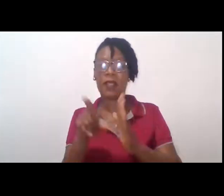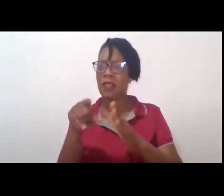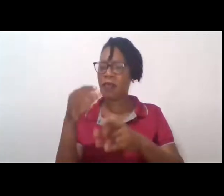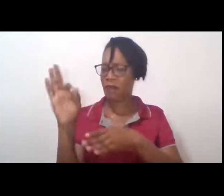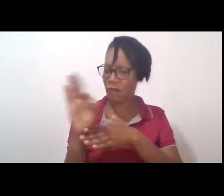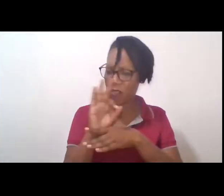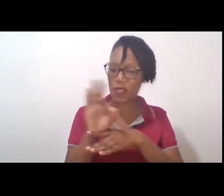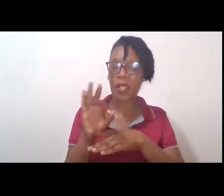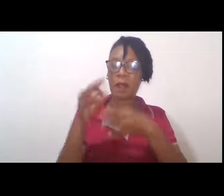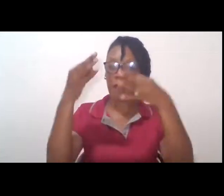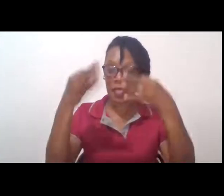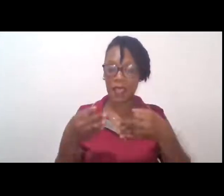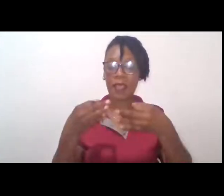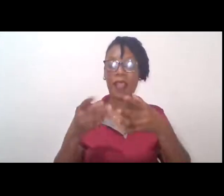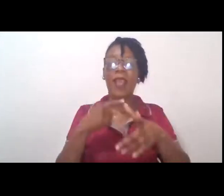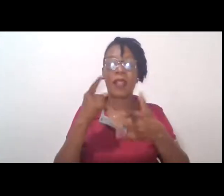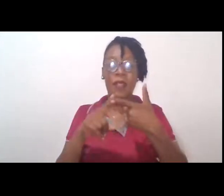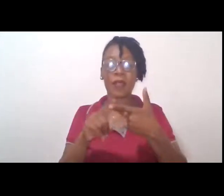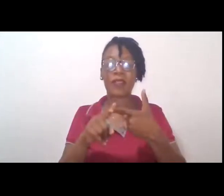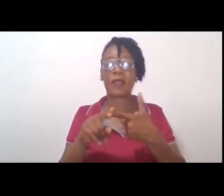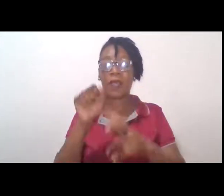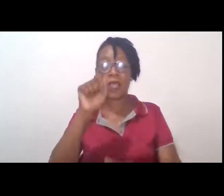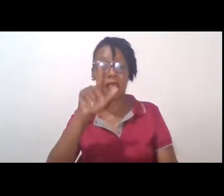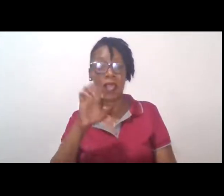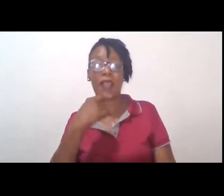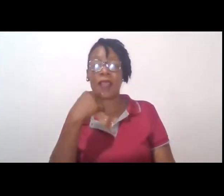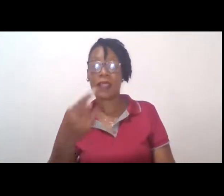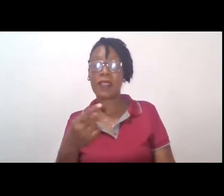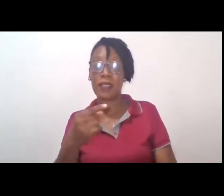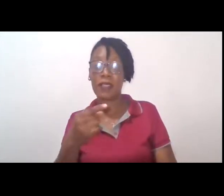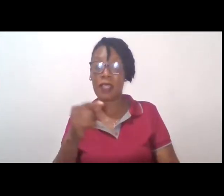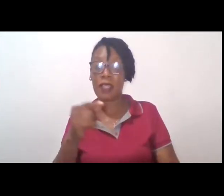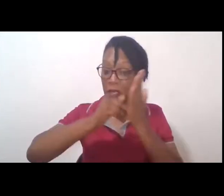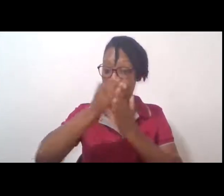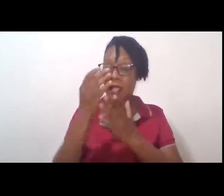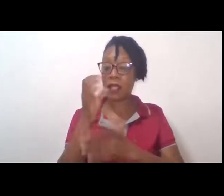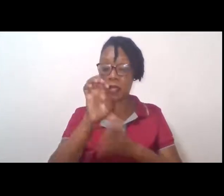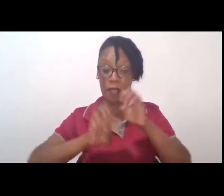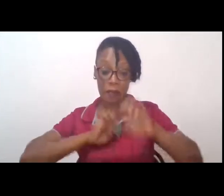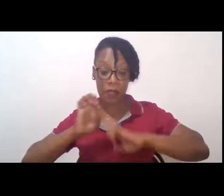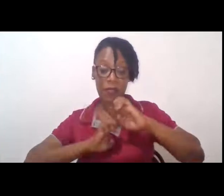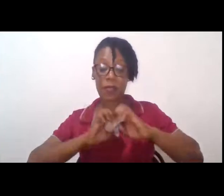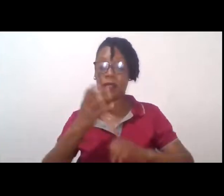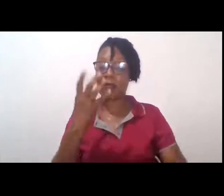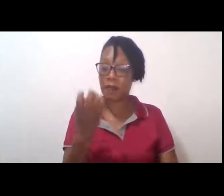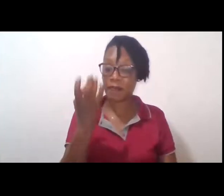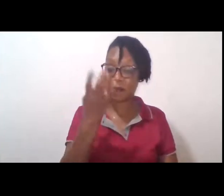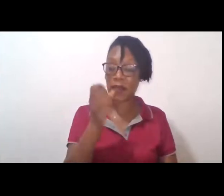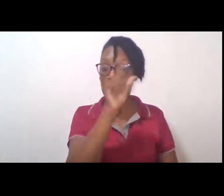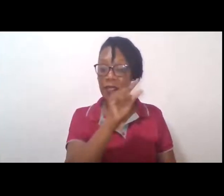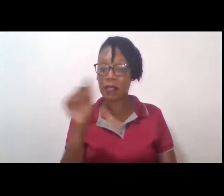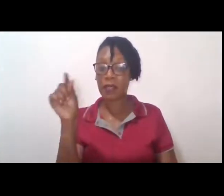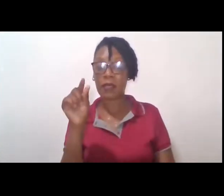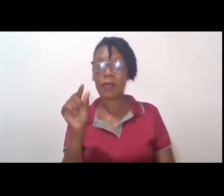funcional, también, por ejemplo, lo que ella le está diciendo con respecto a las emociones, trabajemos una emoción a la semana, utilicemos